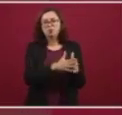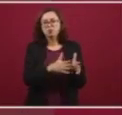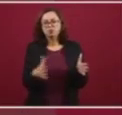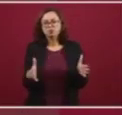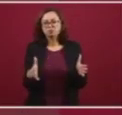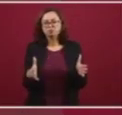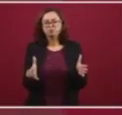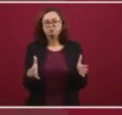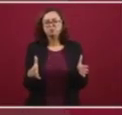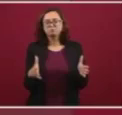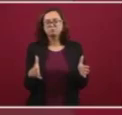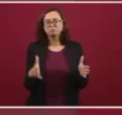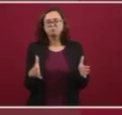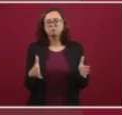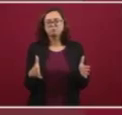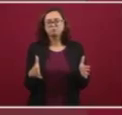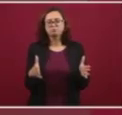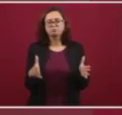se